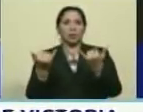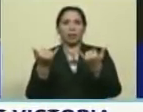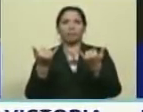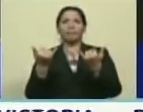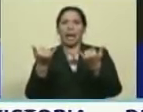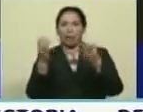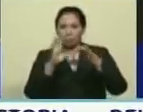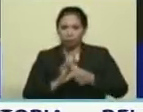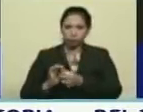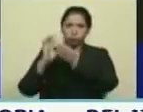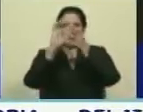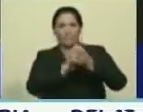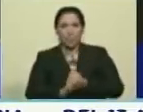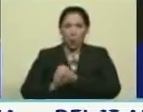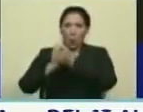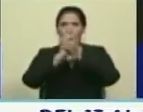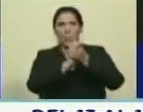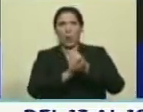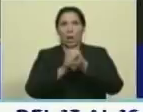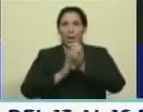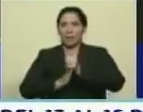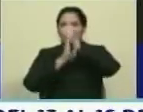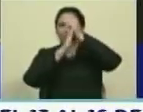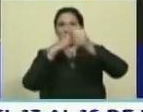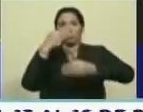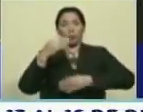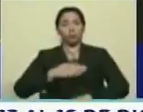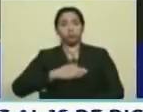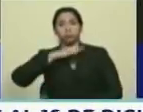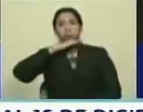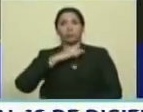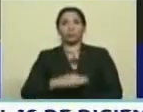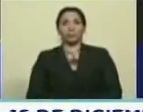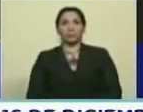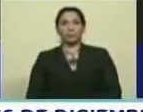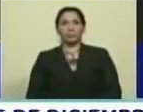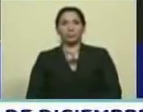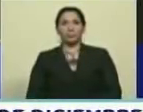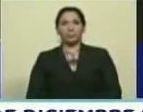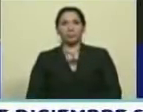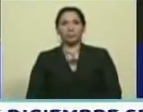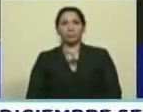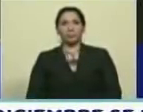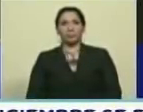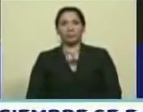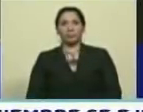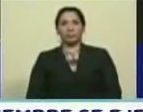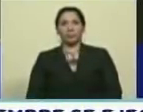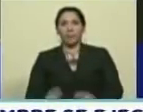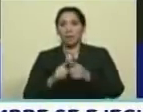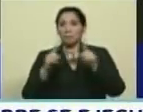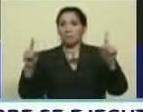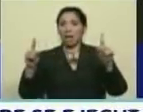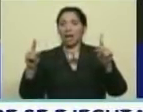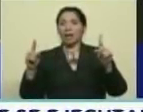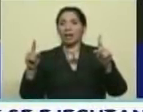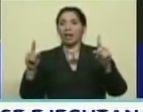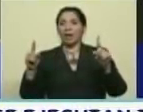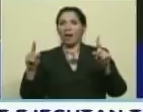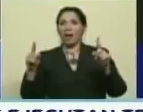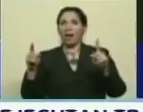las alianzas, el liderazgo suficiente para, en medio de un sistema